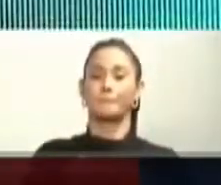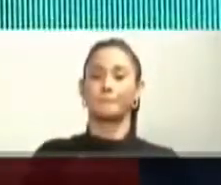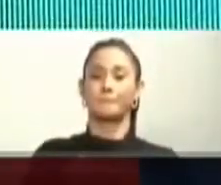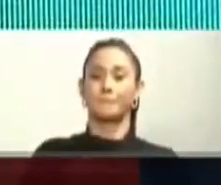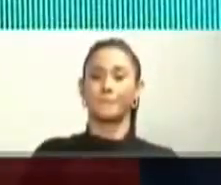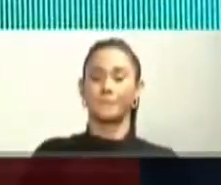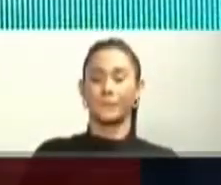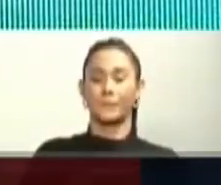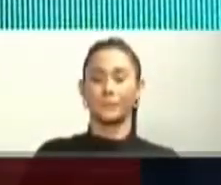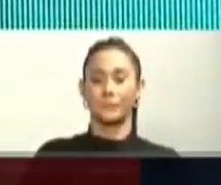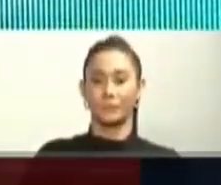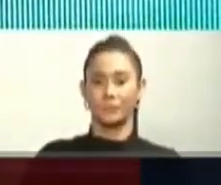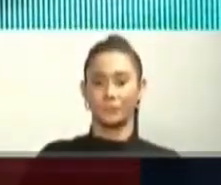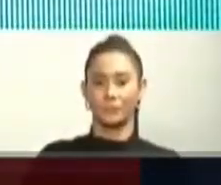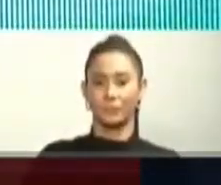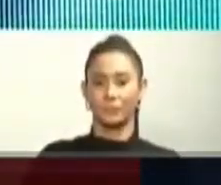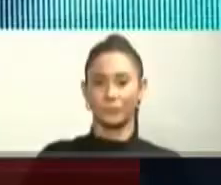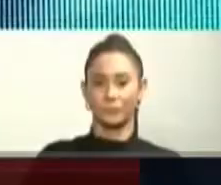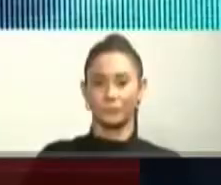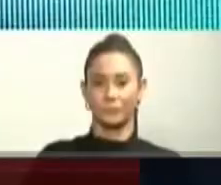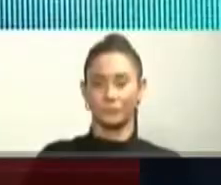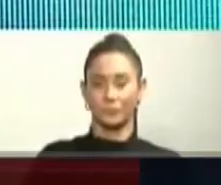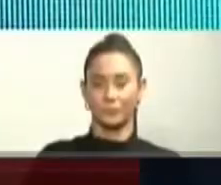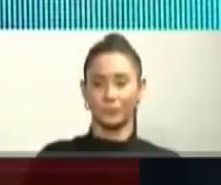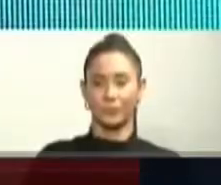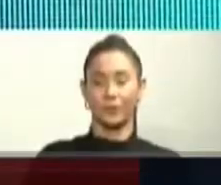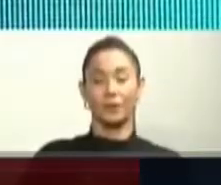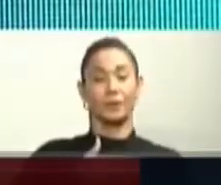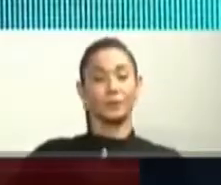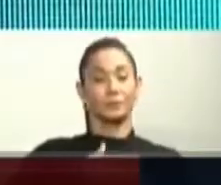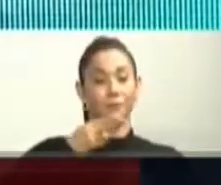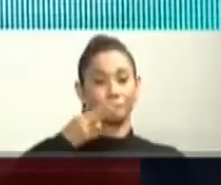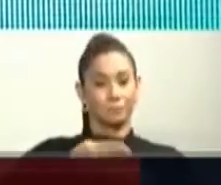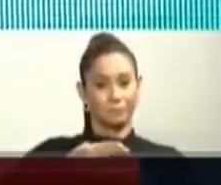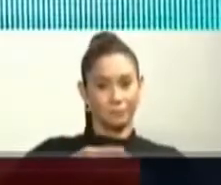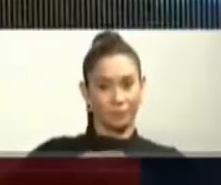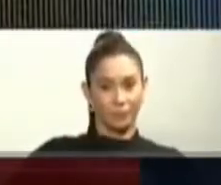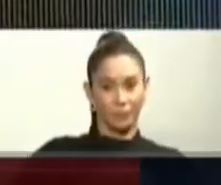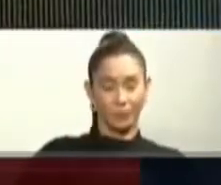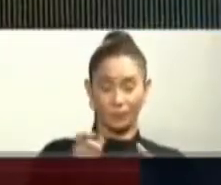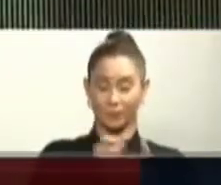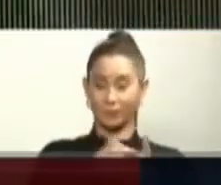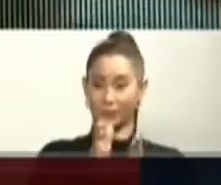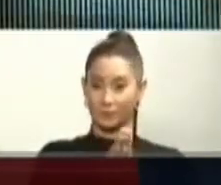nombre literario lo he hecho mayormente con obras humorísticas.